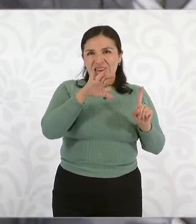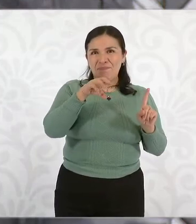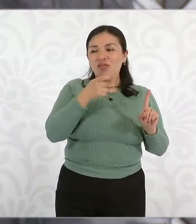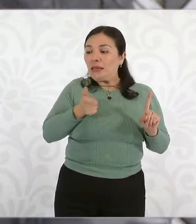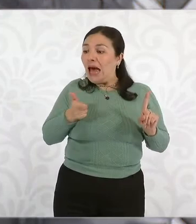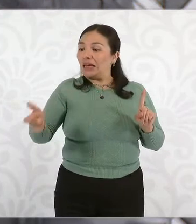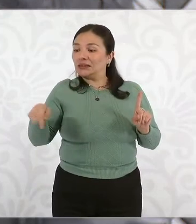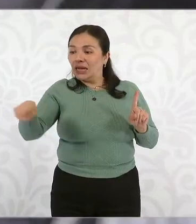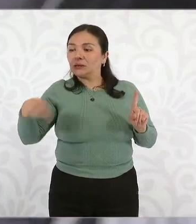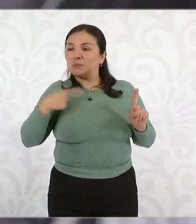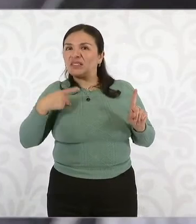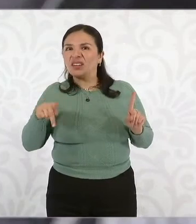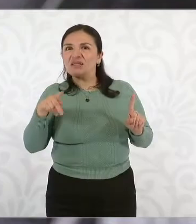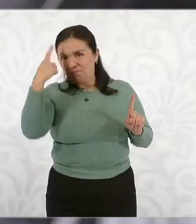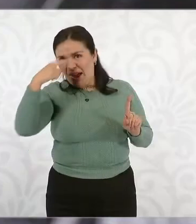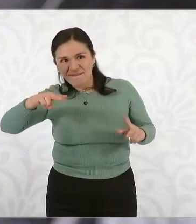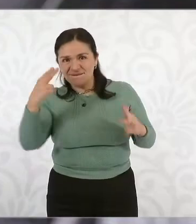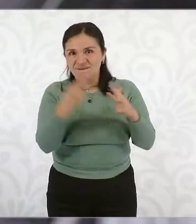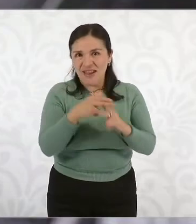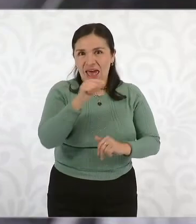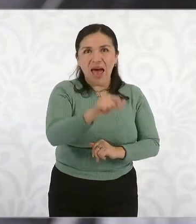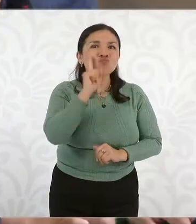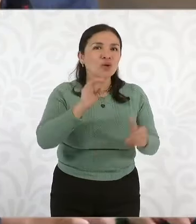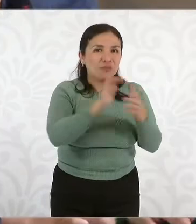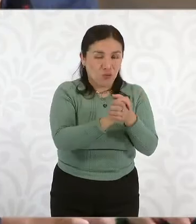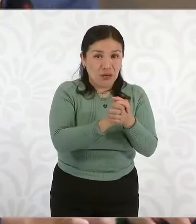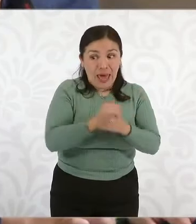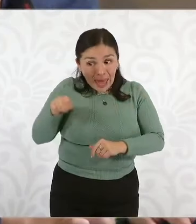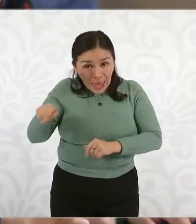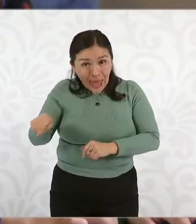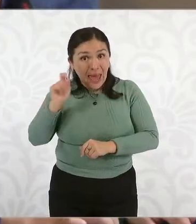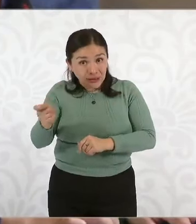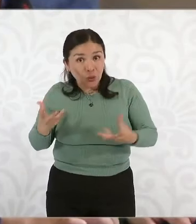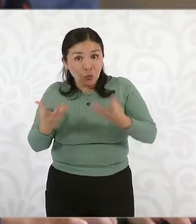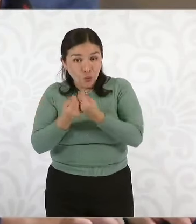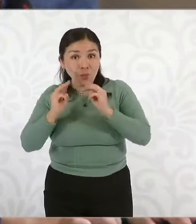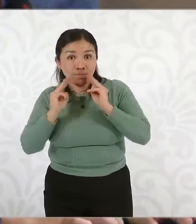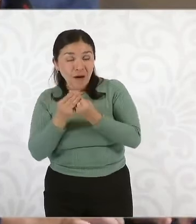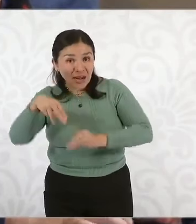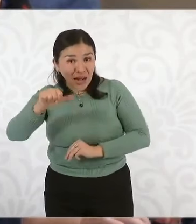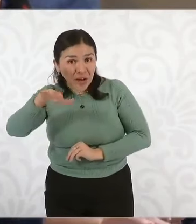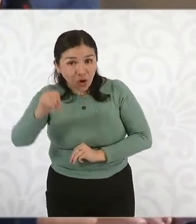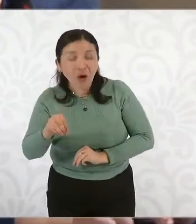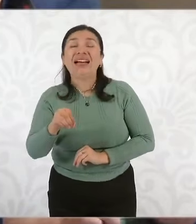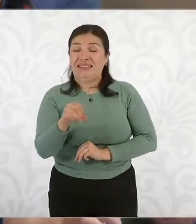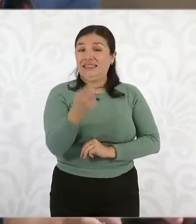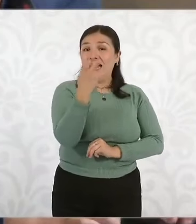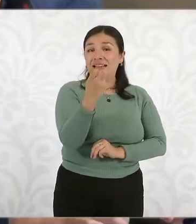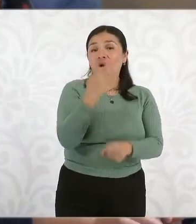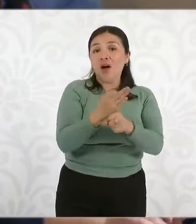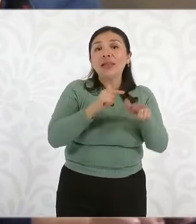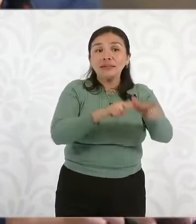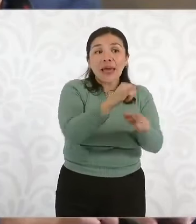esposa ¿pertenecían al narcotráfico? Es lo que se empieza a investigar ahora, porque los sicarios, cualquier